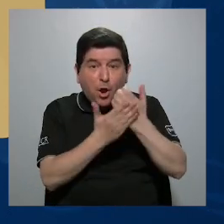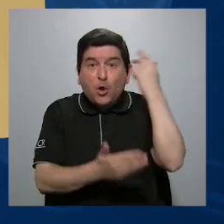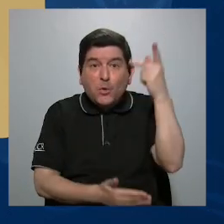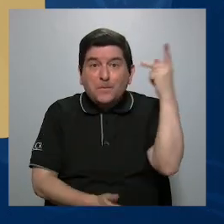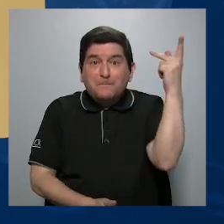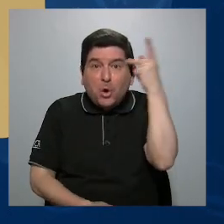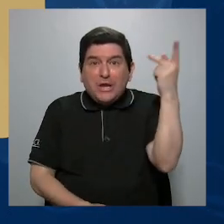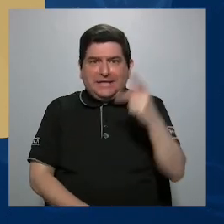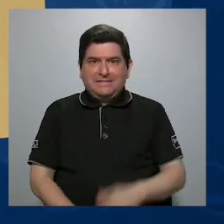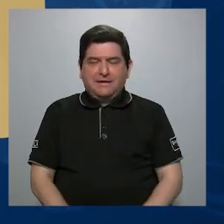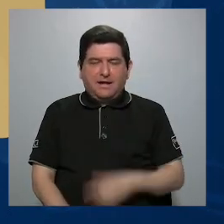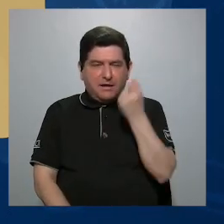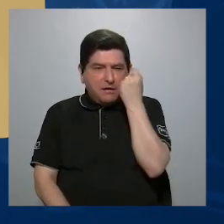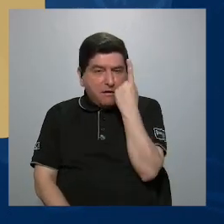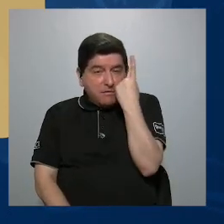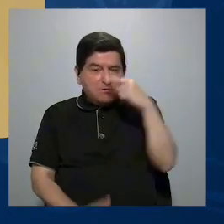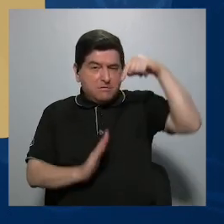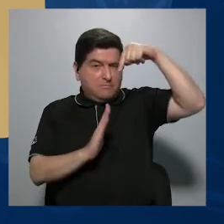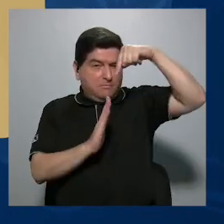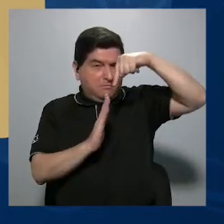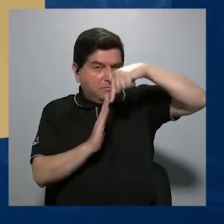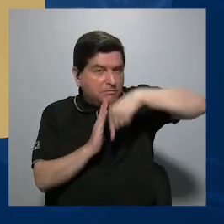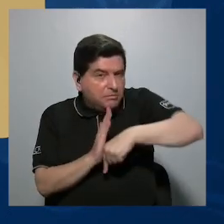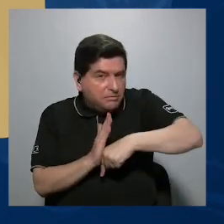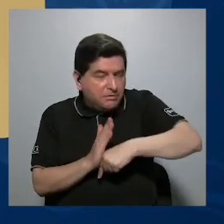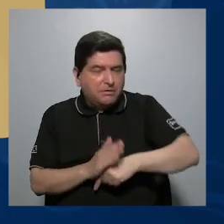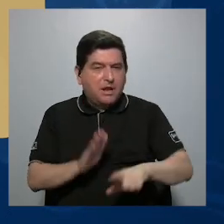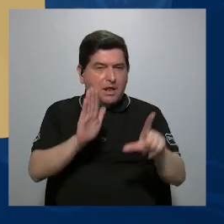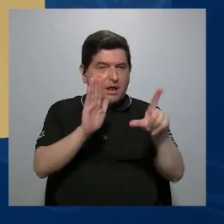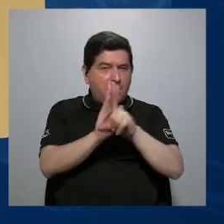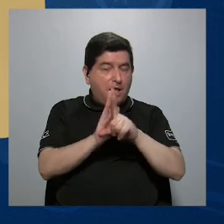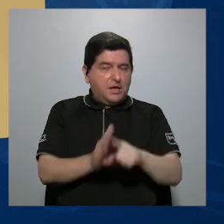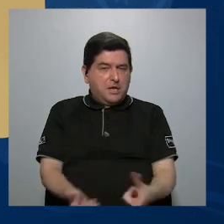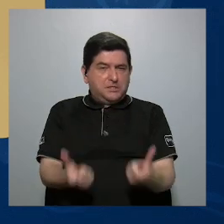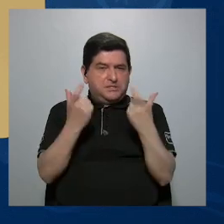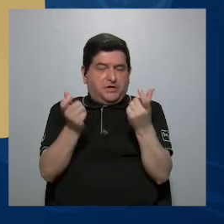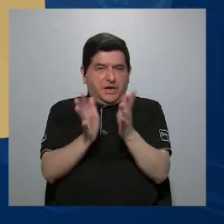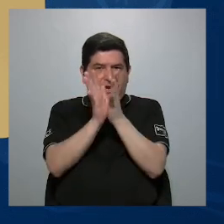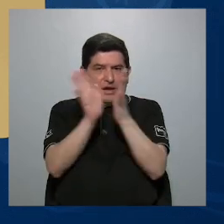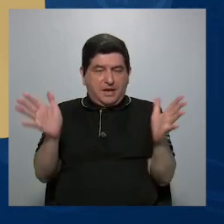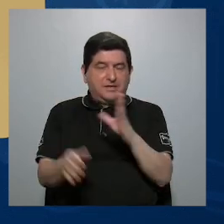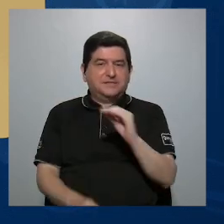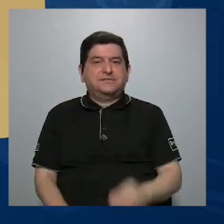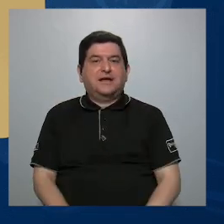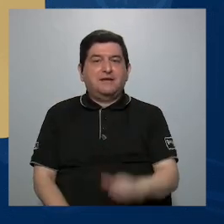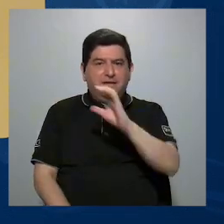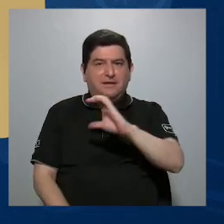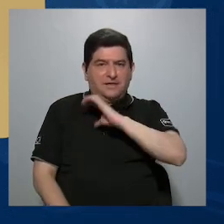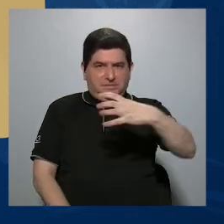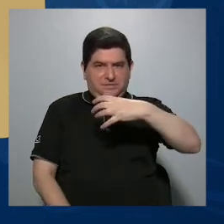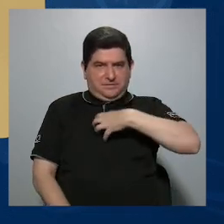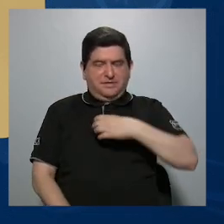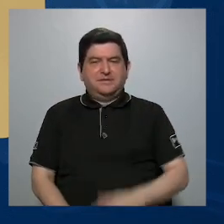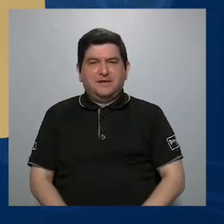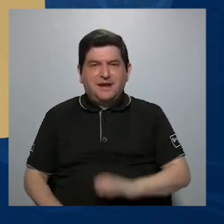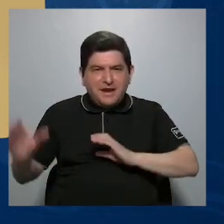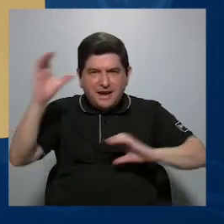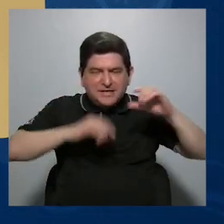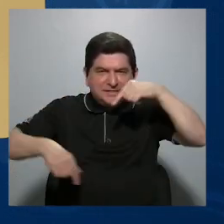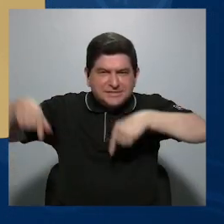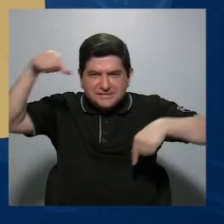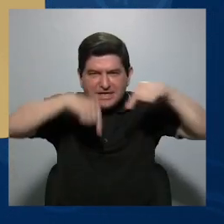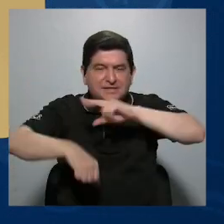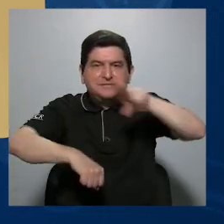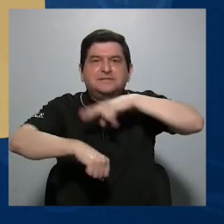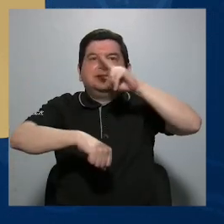Economía política, para entender a fondo las leyes de la riqueza pública y particular,